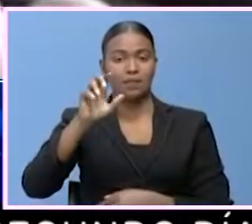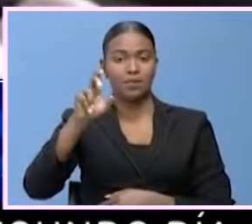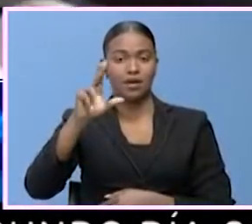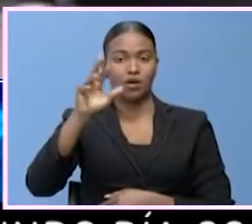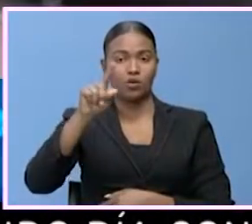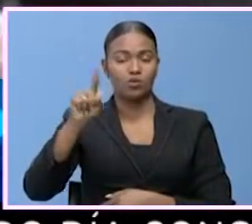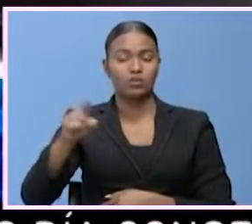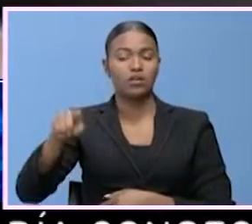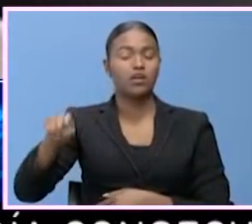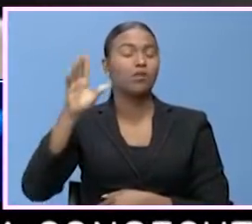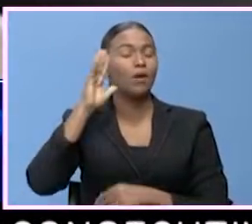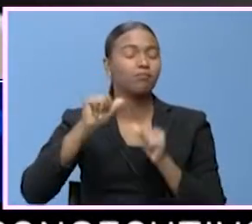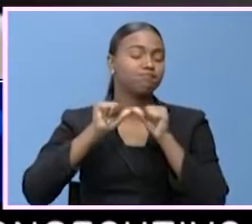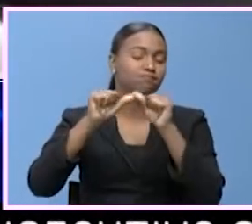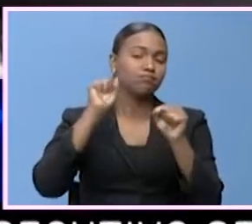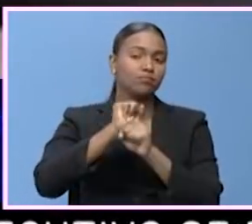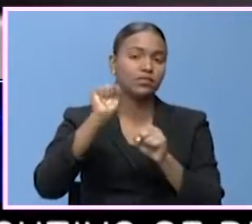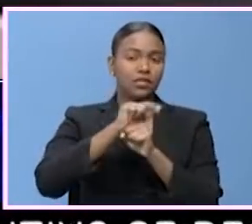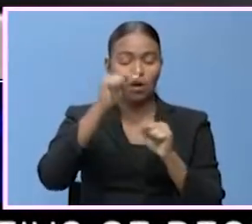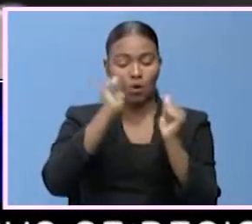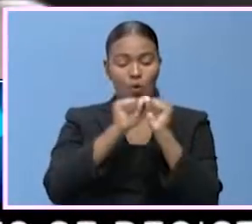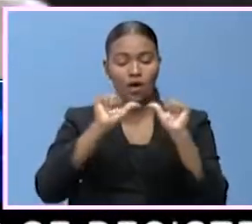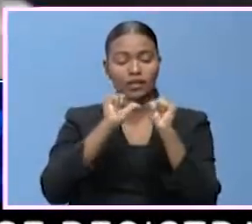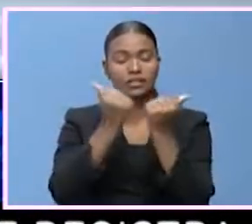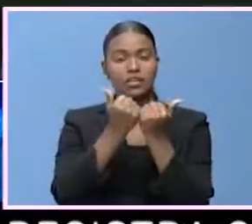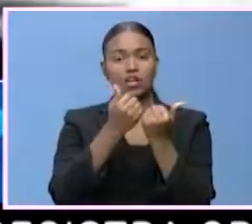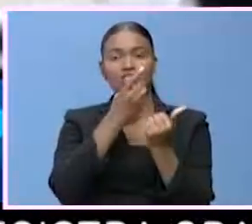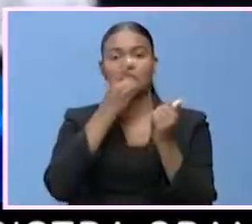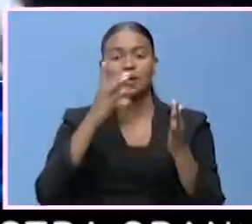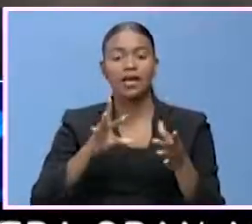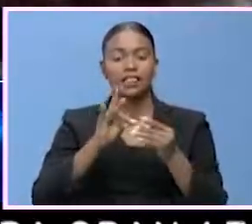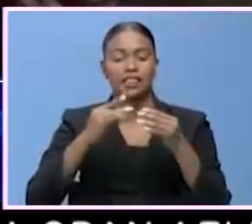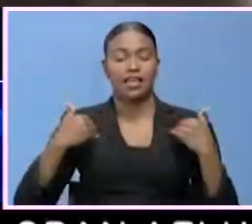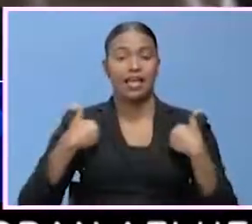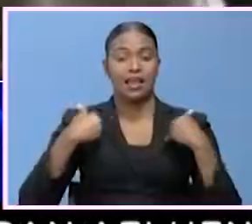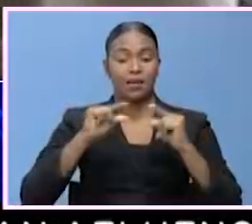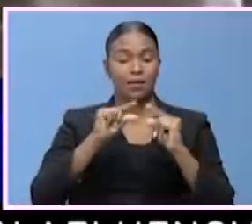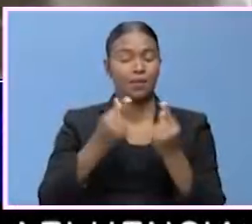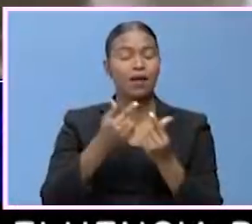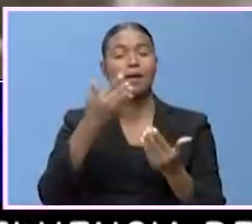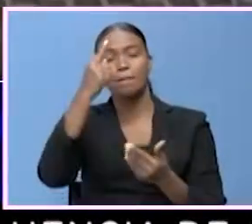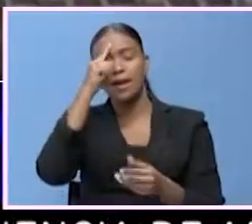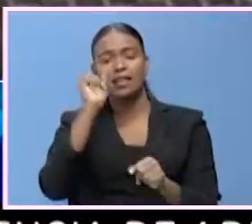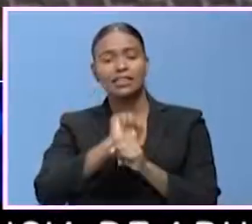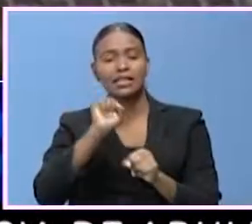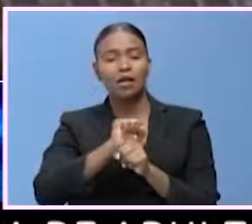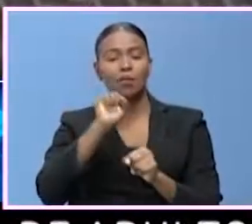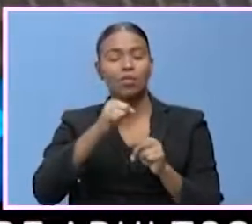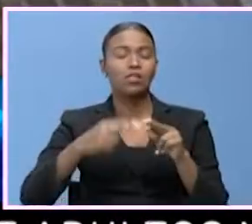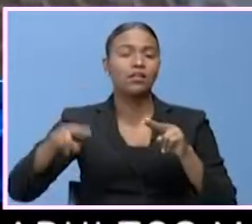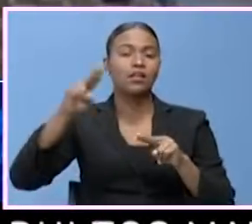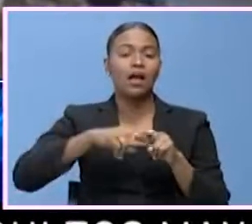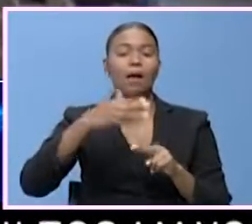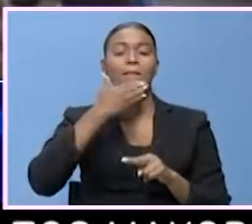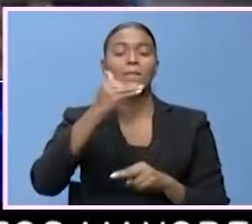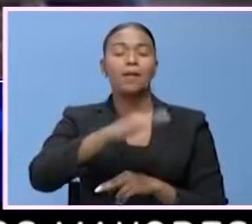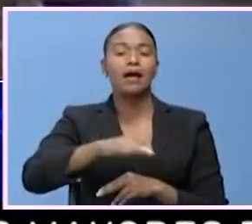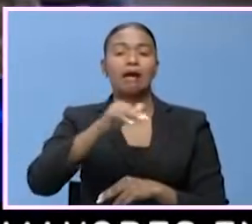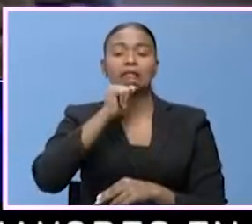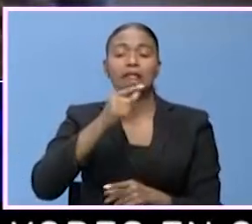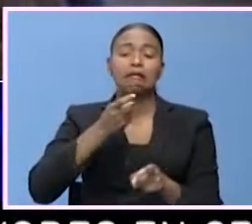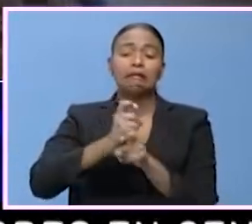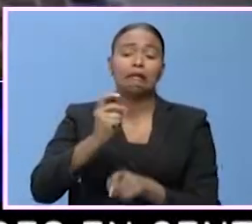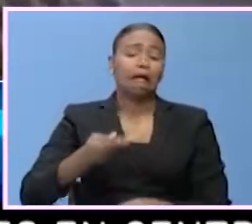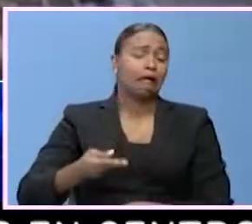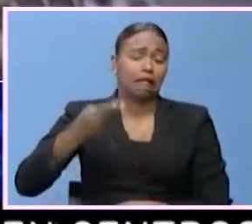que está trabajando con la Asociación Dominicana de Avicultura en estrategias para fomentar el sector sin afectar